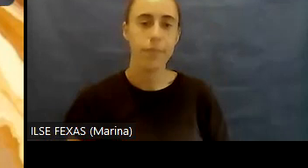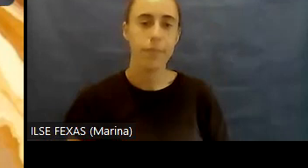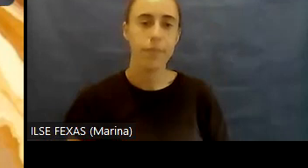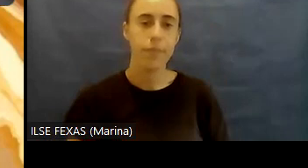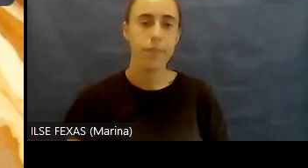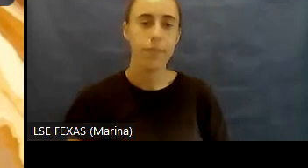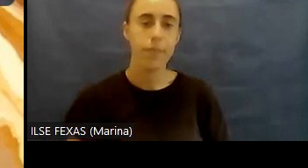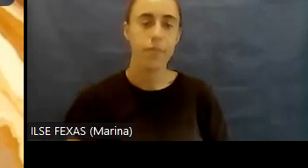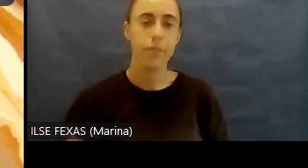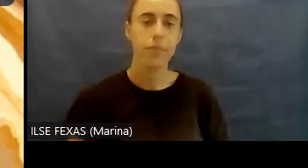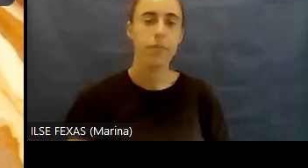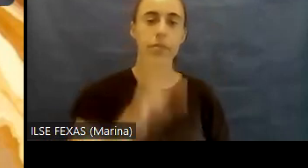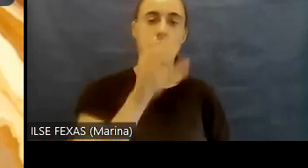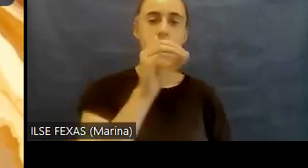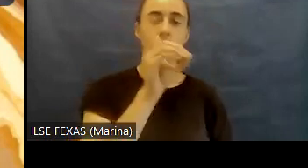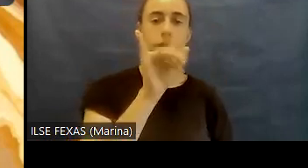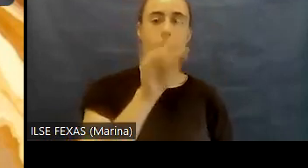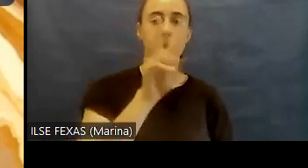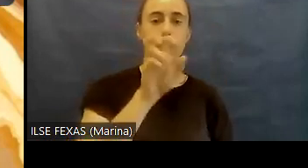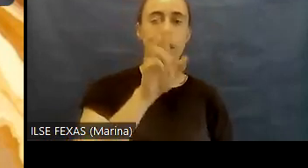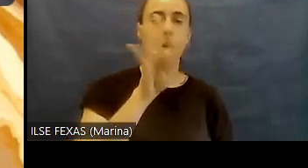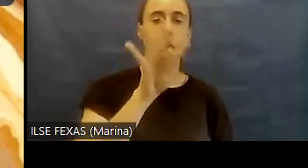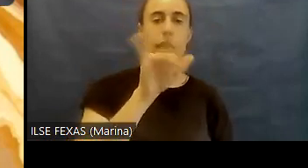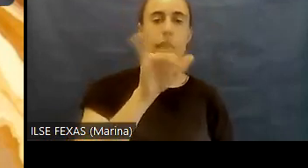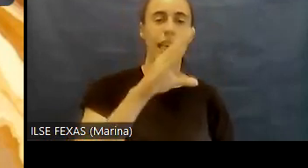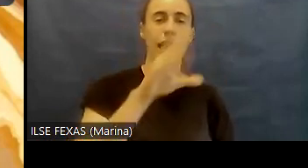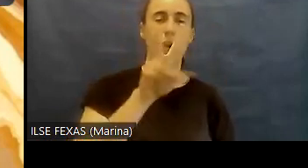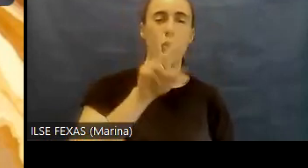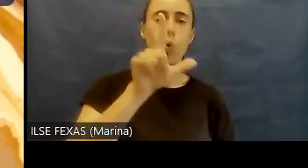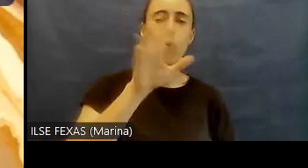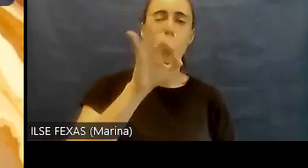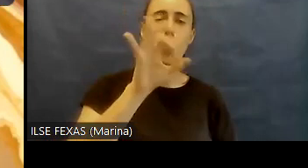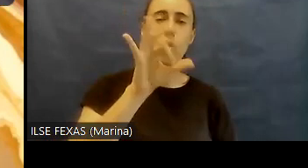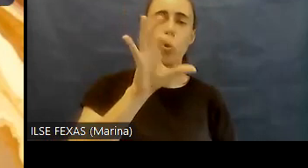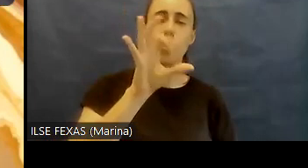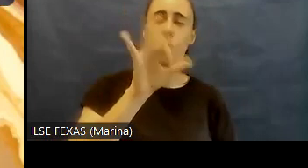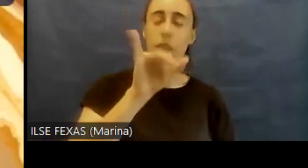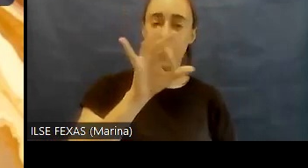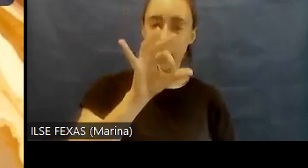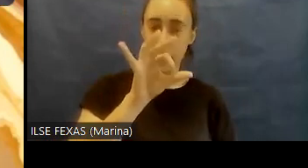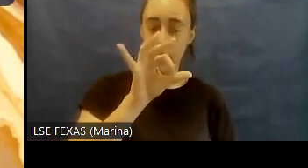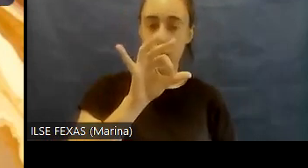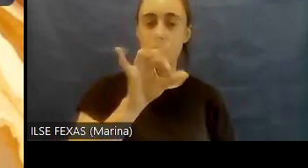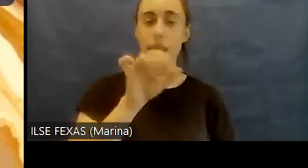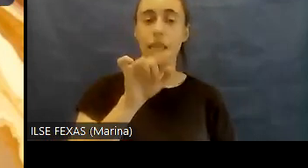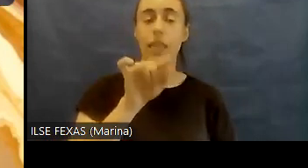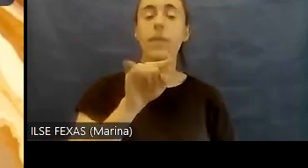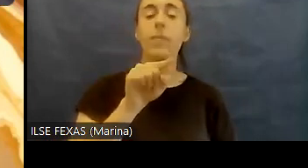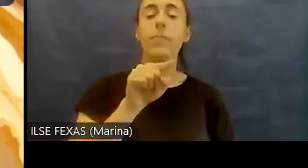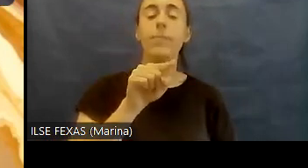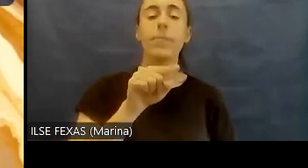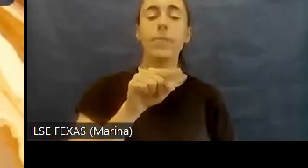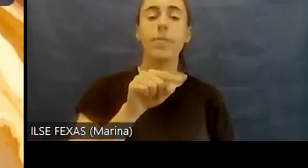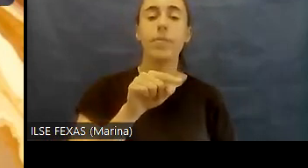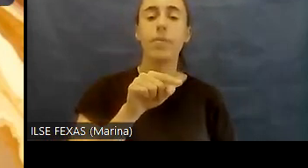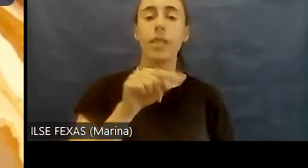Y en el caso de la diverticulosis, lo comentábamos antes, los divertículos en principio, si es simplemente la